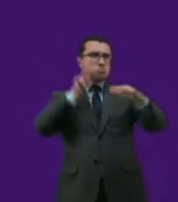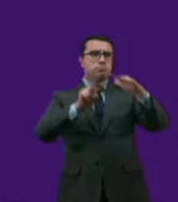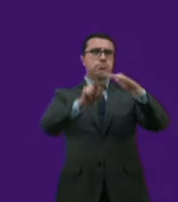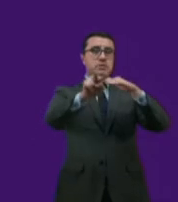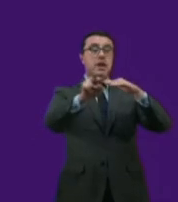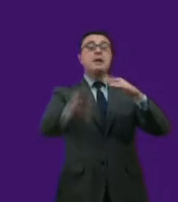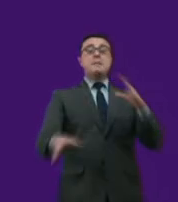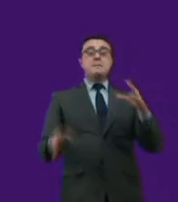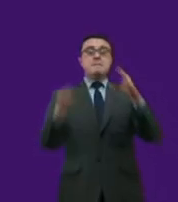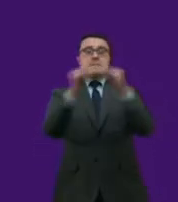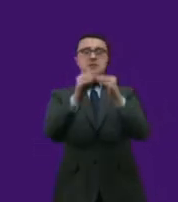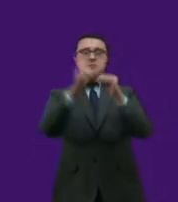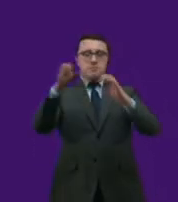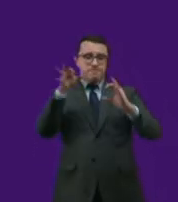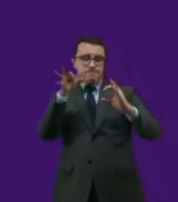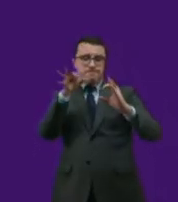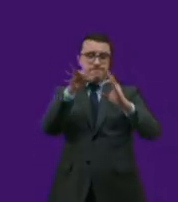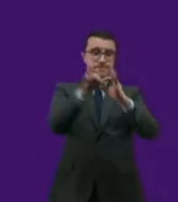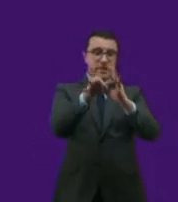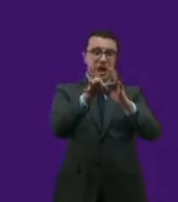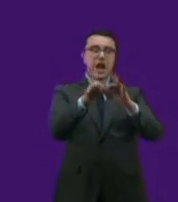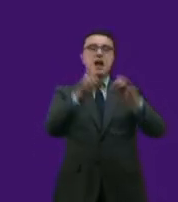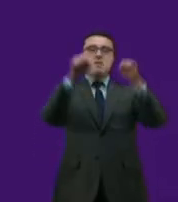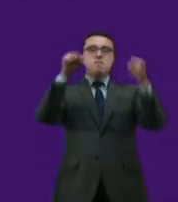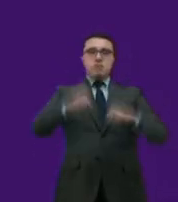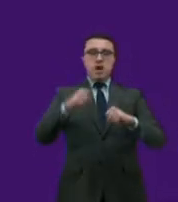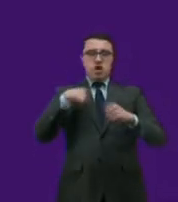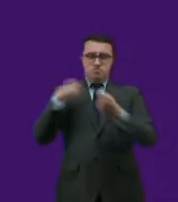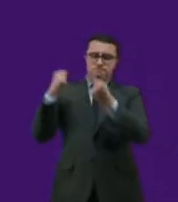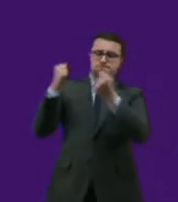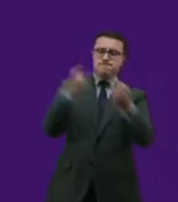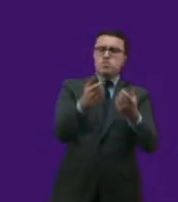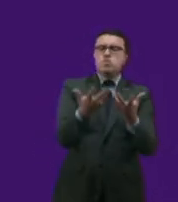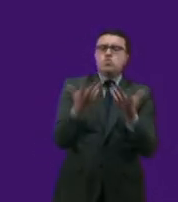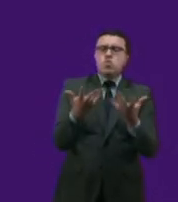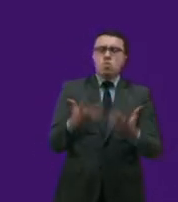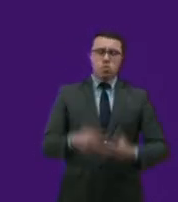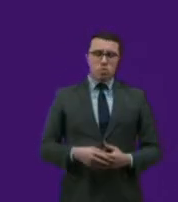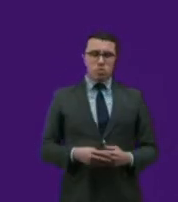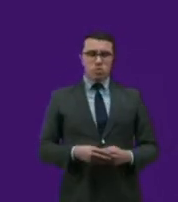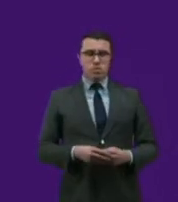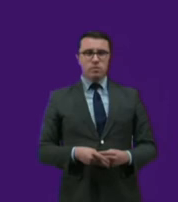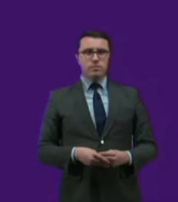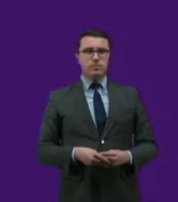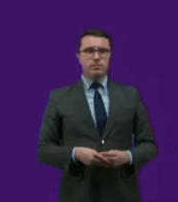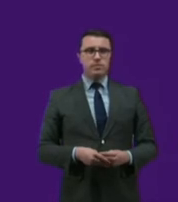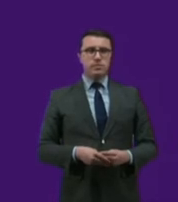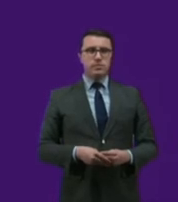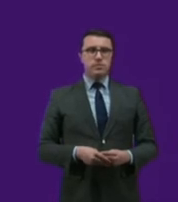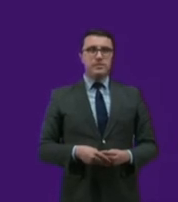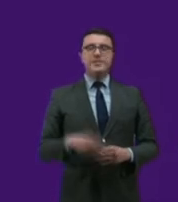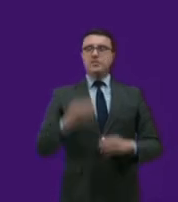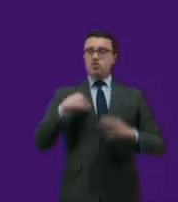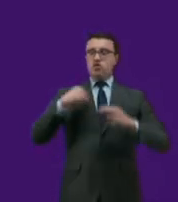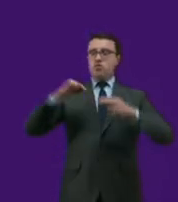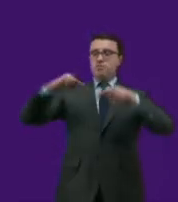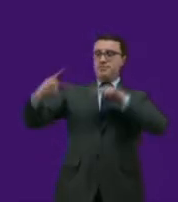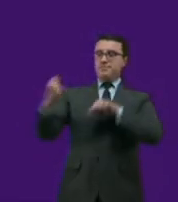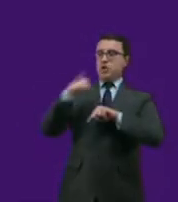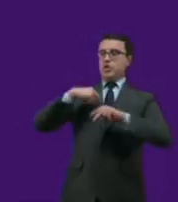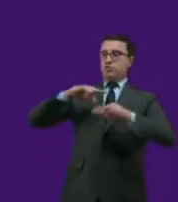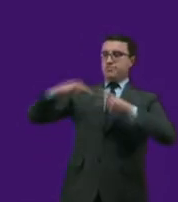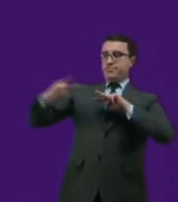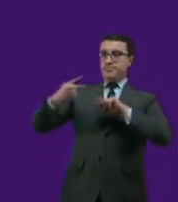puedo hallar una buena conexión y decido invertir aquí? Te voy a voltear esa pregunta. Pero yo creo que la